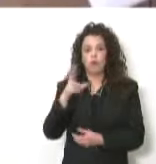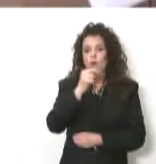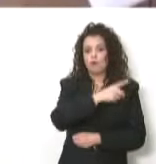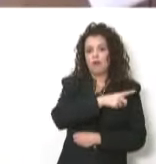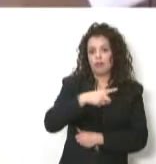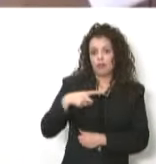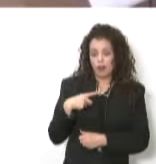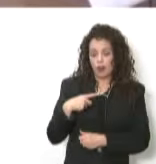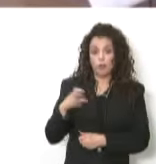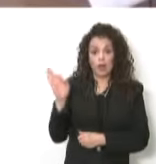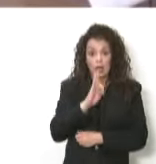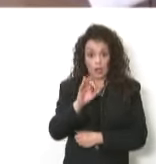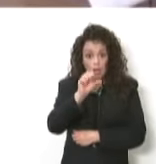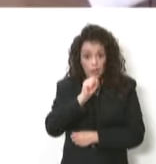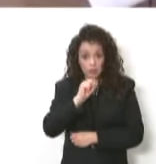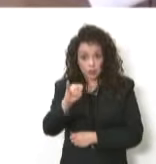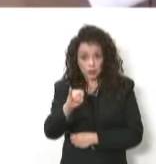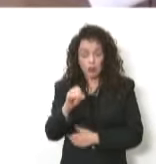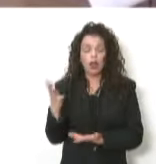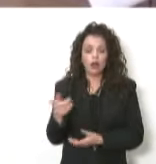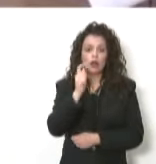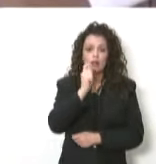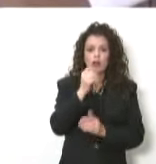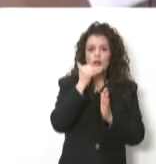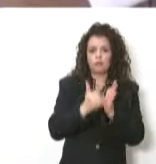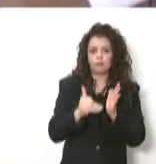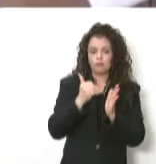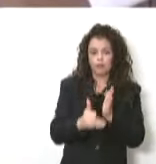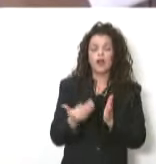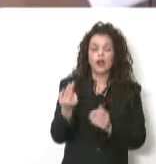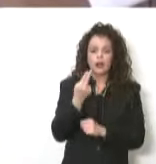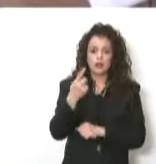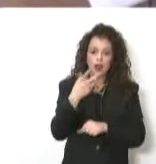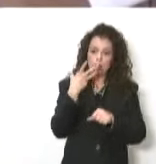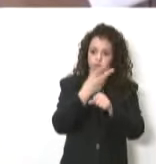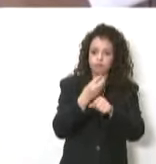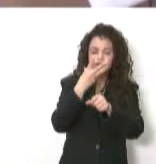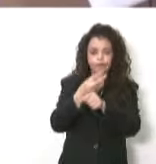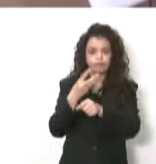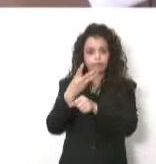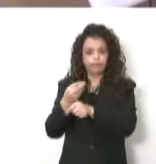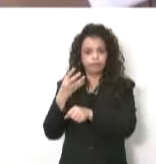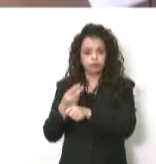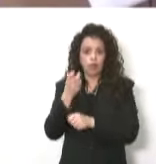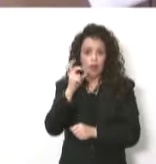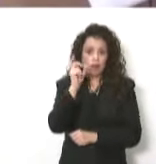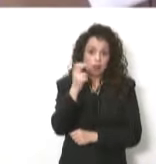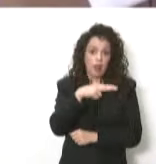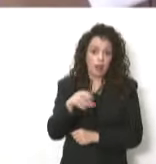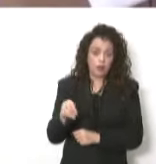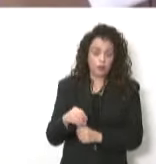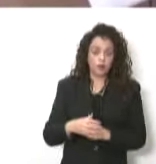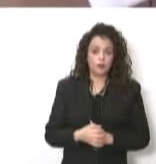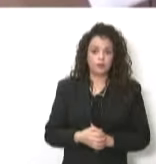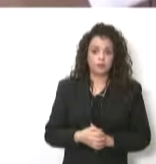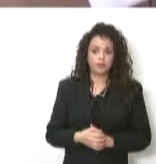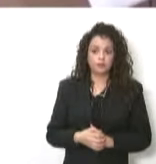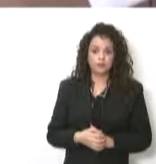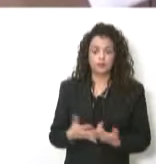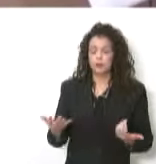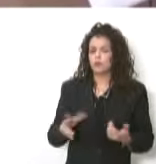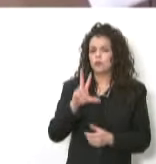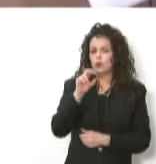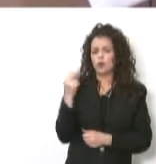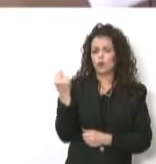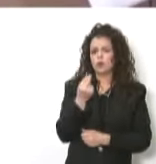podría establecerse mediante medidas tendientes a que se repare de manera integral el daño causado, todo ello sin necesidad